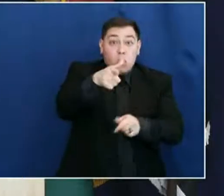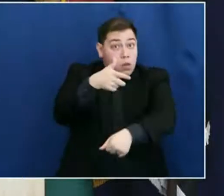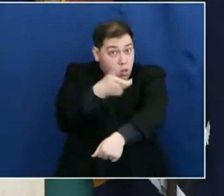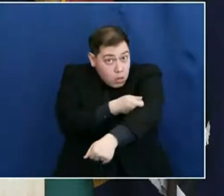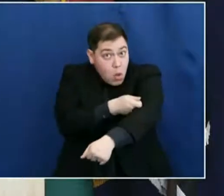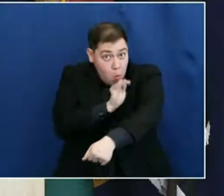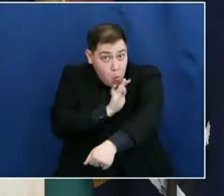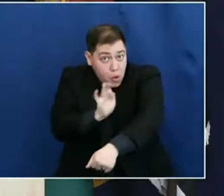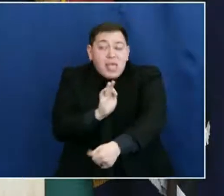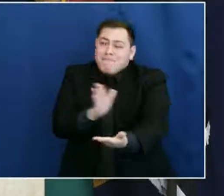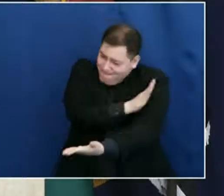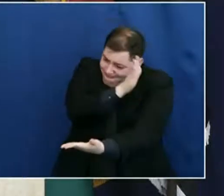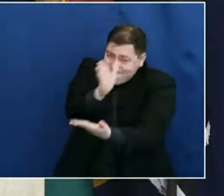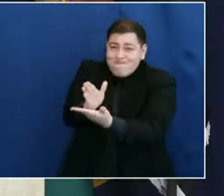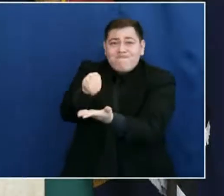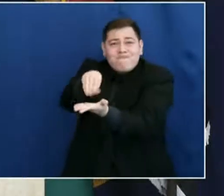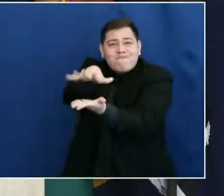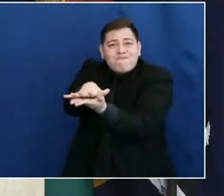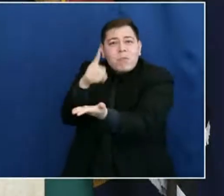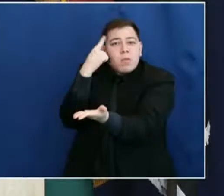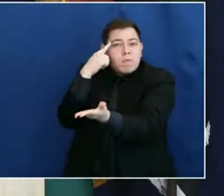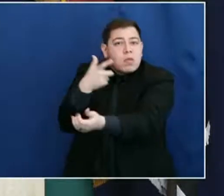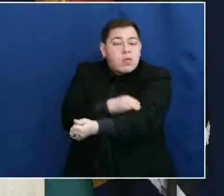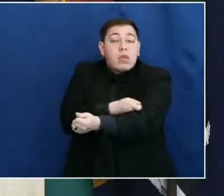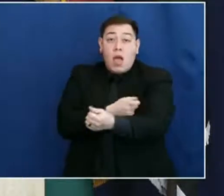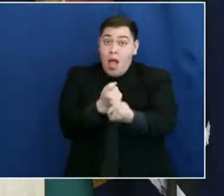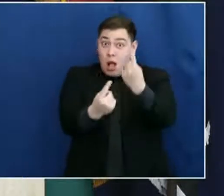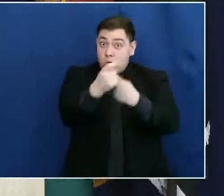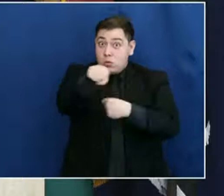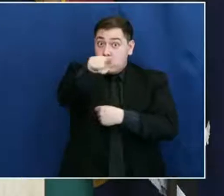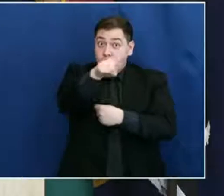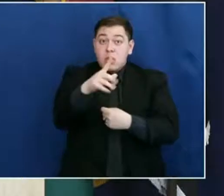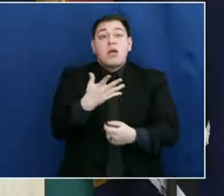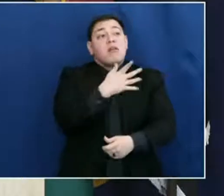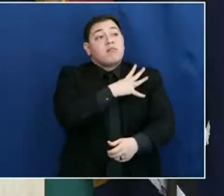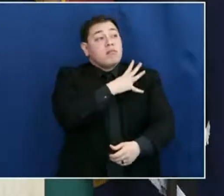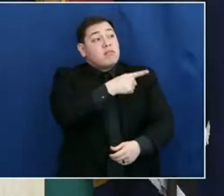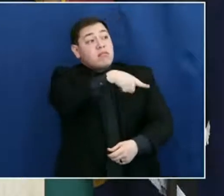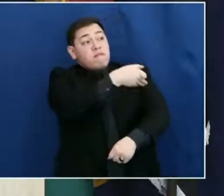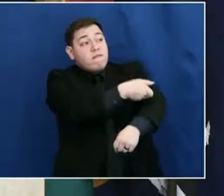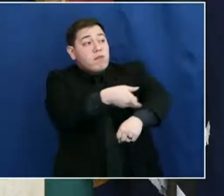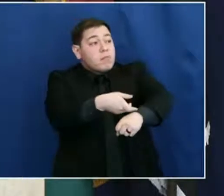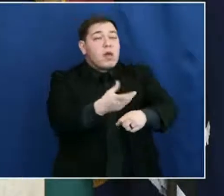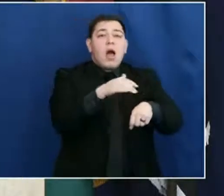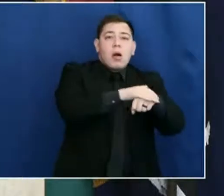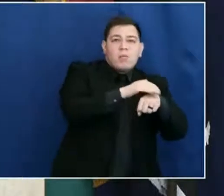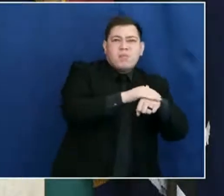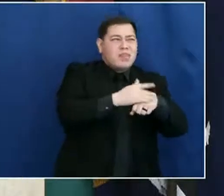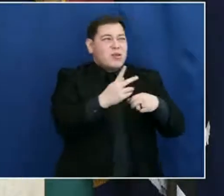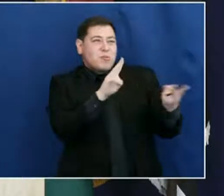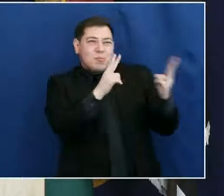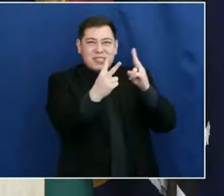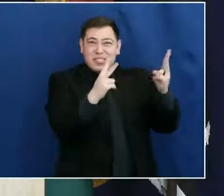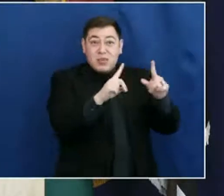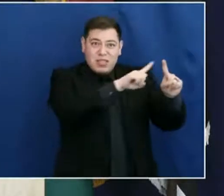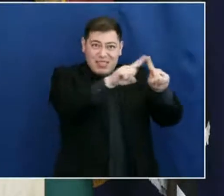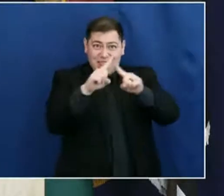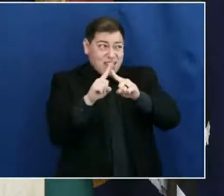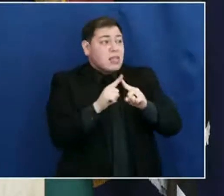les agradecemos a todas aquellas personas que han ayudado a sus vecinos, a sus familiares y amigos en programar sus citas para la